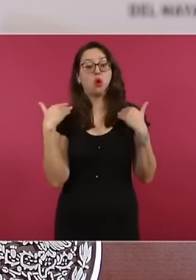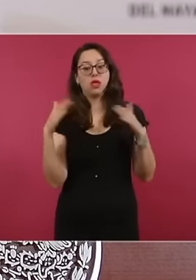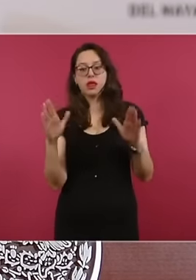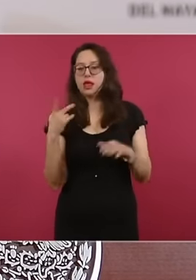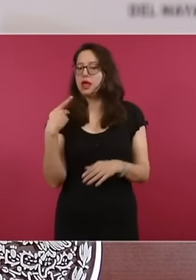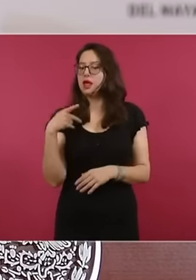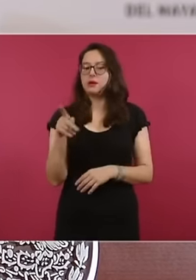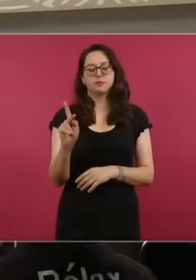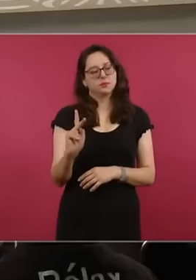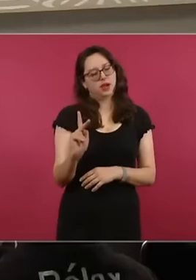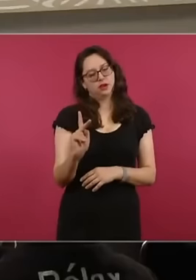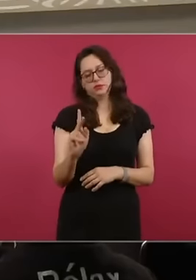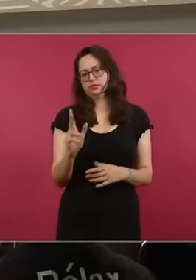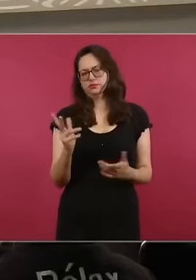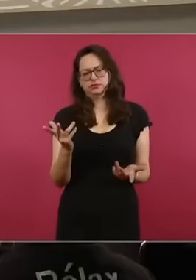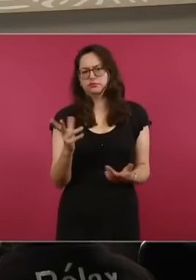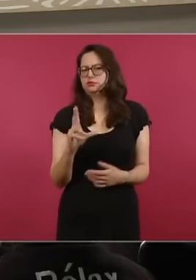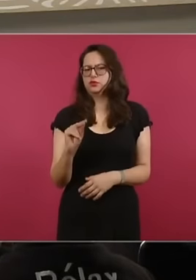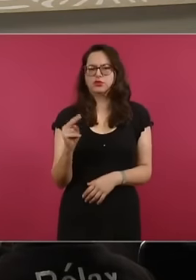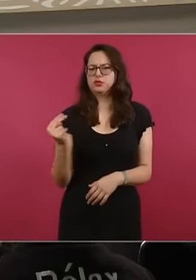porque estamos cuidando.